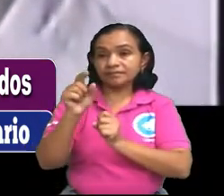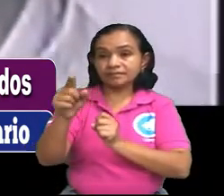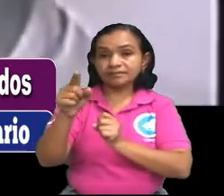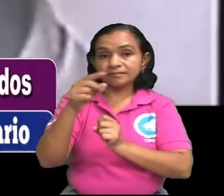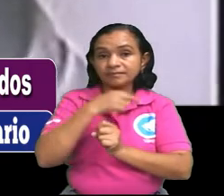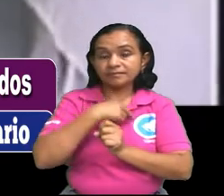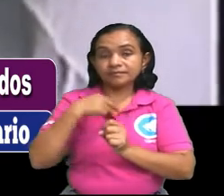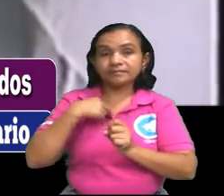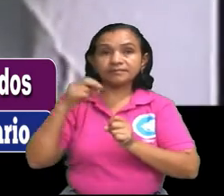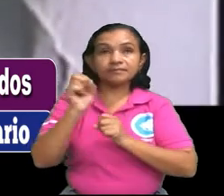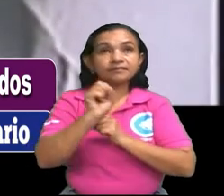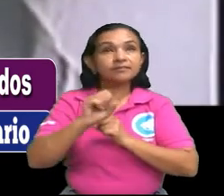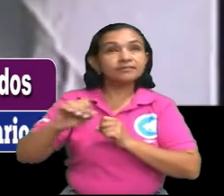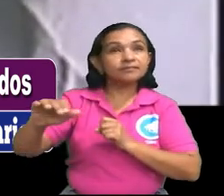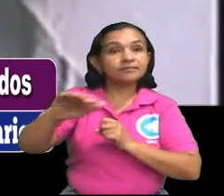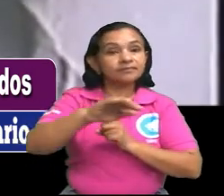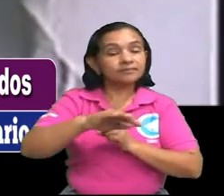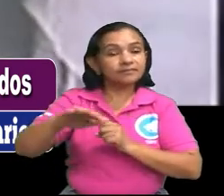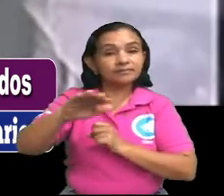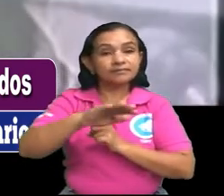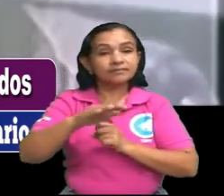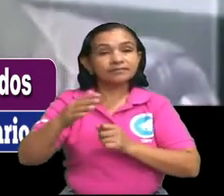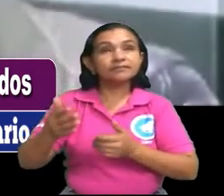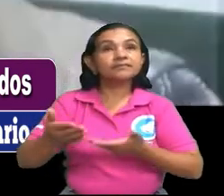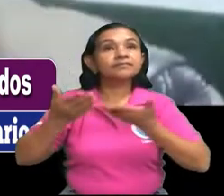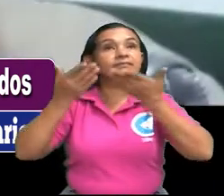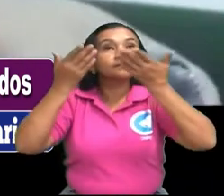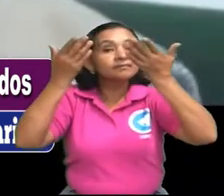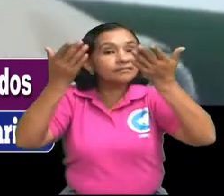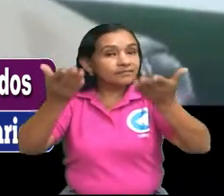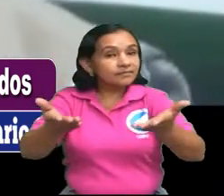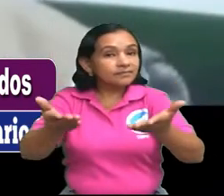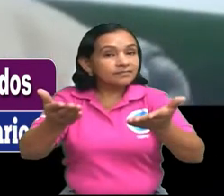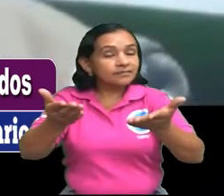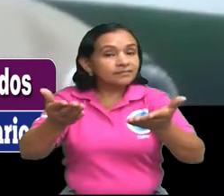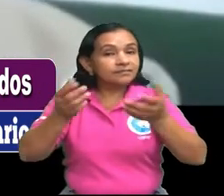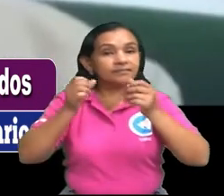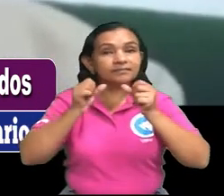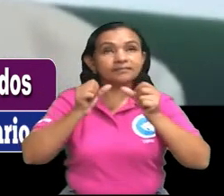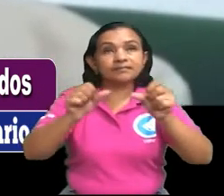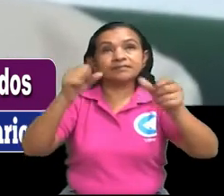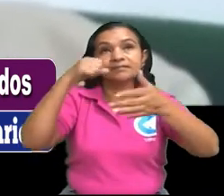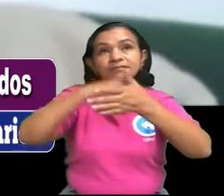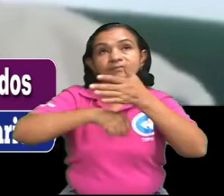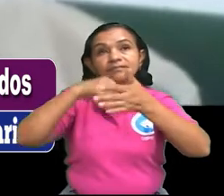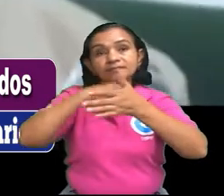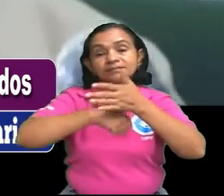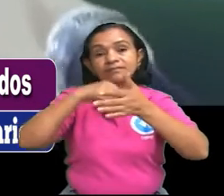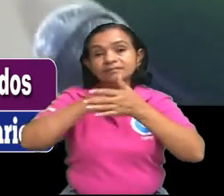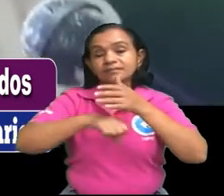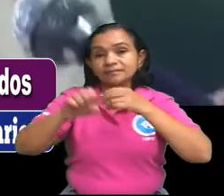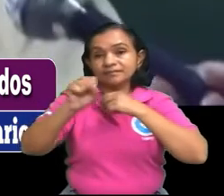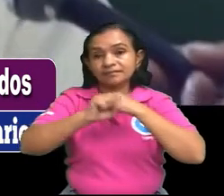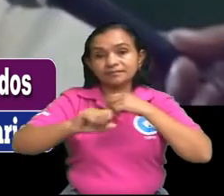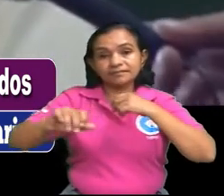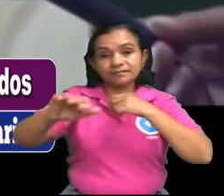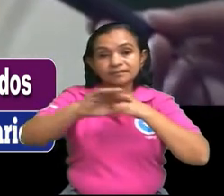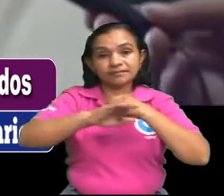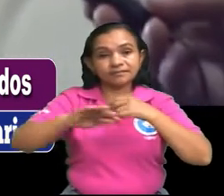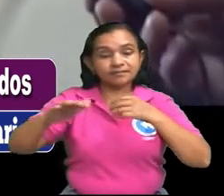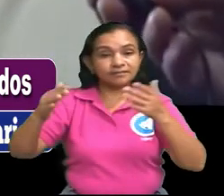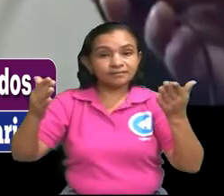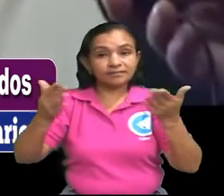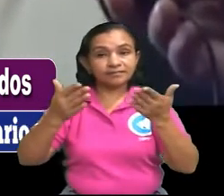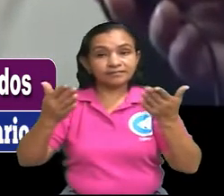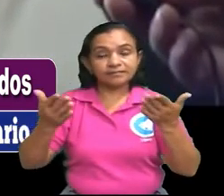construye una sociedad, deja el legado, que lo seguimos sosteniendo hoy, de una sociedad